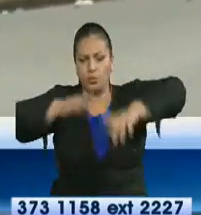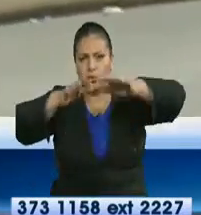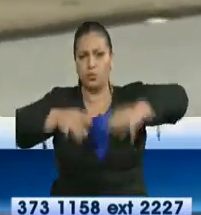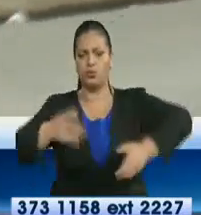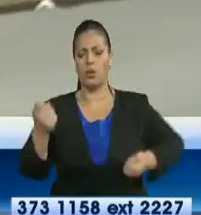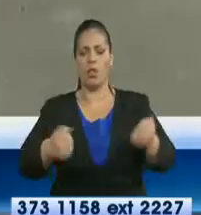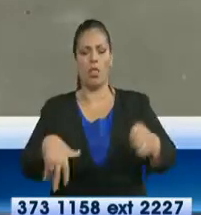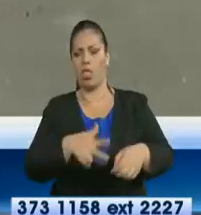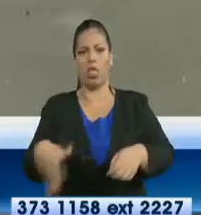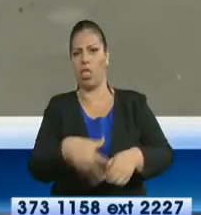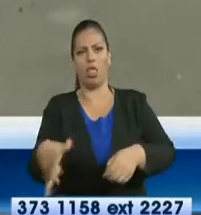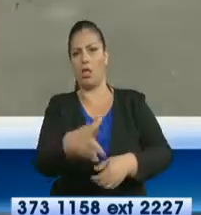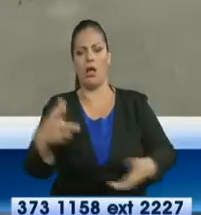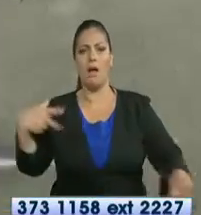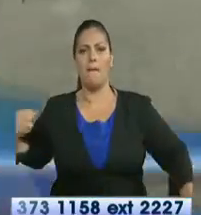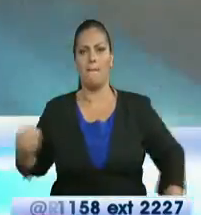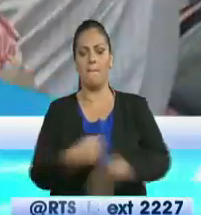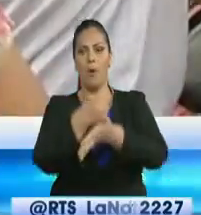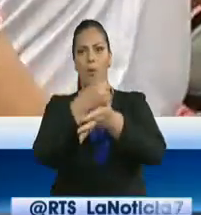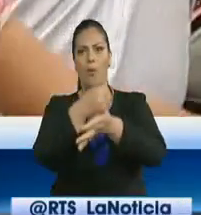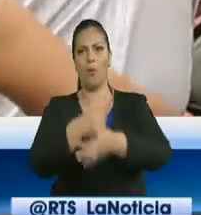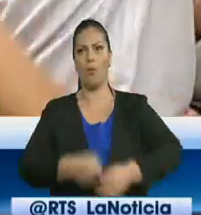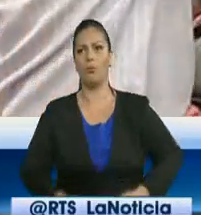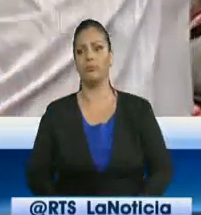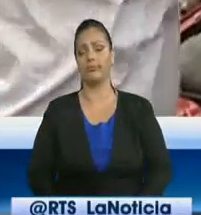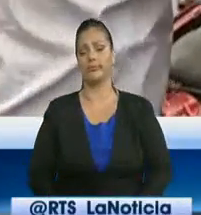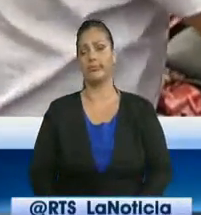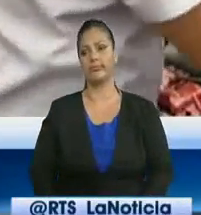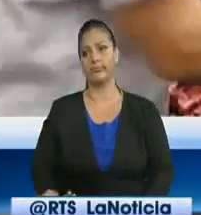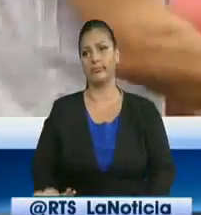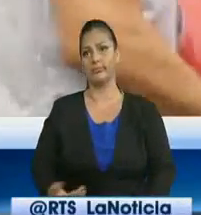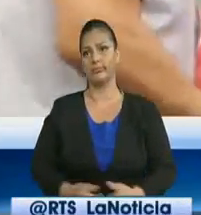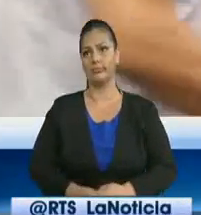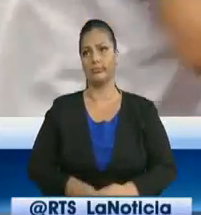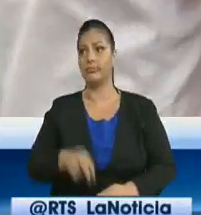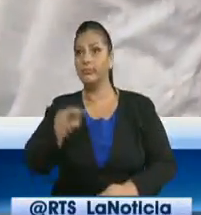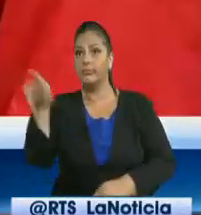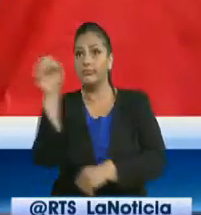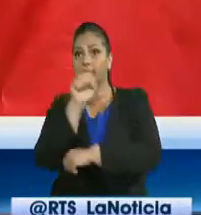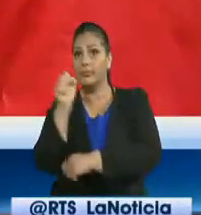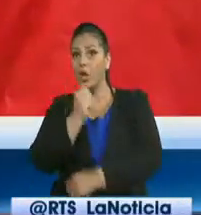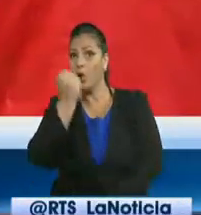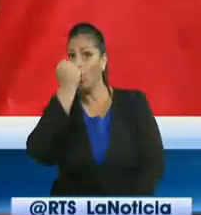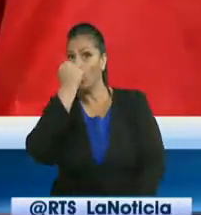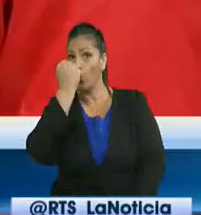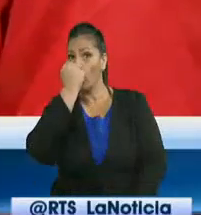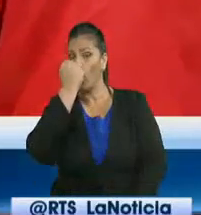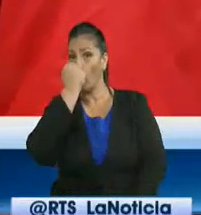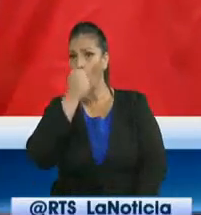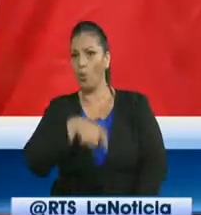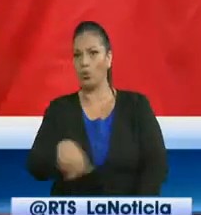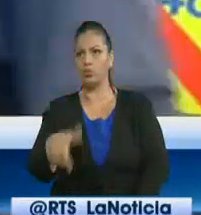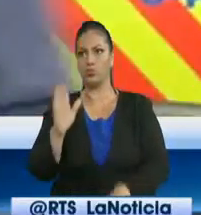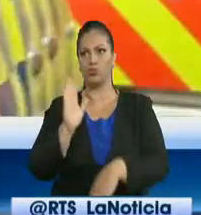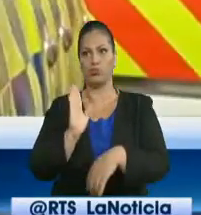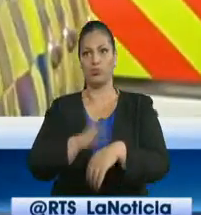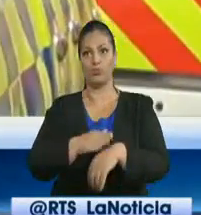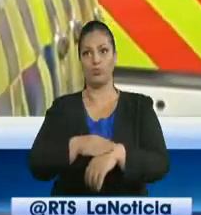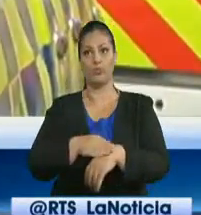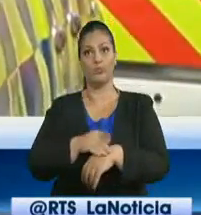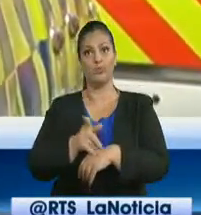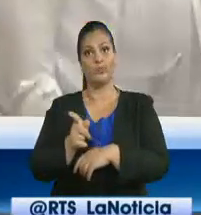cree que la calzada mojada producto de la lluvia pudo jugarle mal al conductor del auto rojo, quien, frente a los agentes de